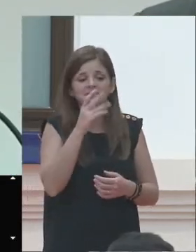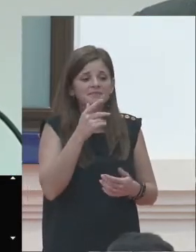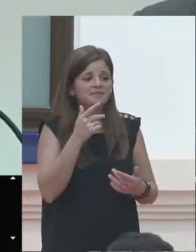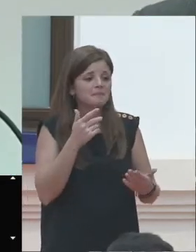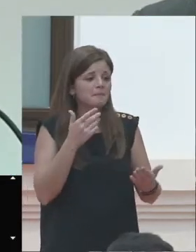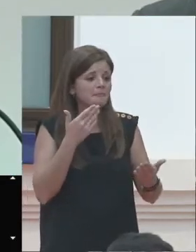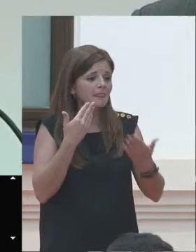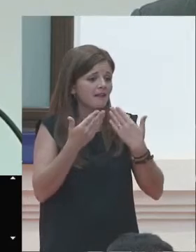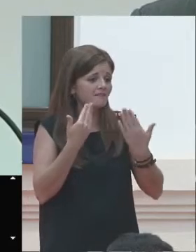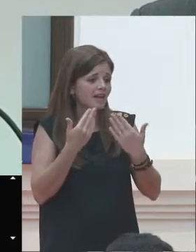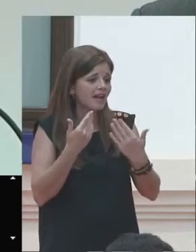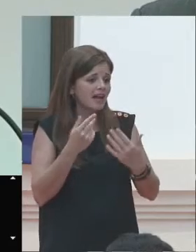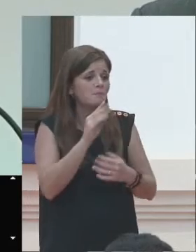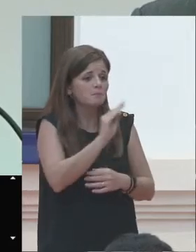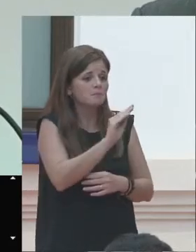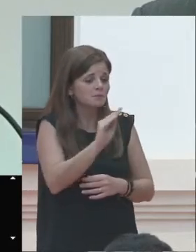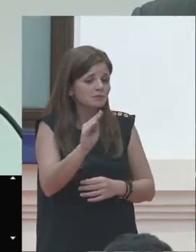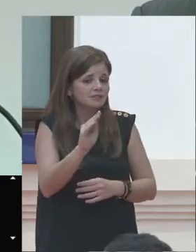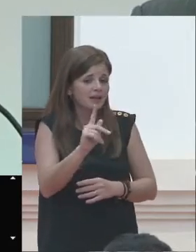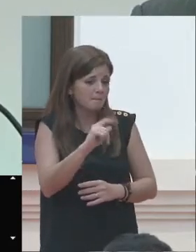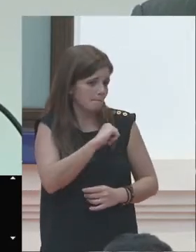dicho. Empezaré por ti, Federico.